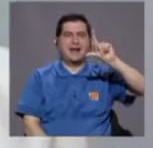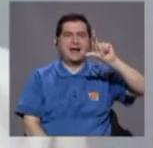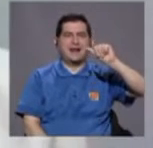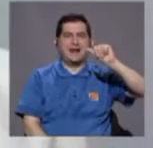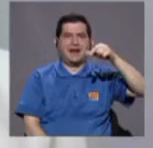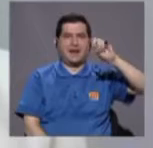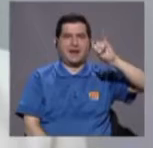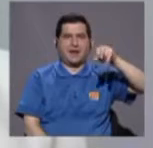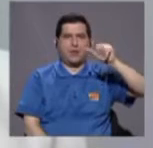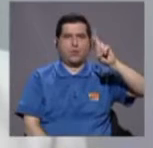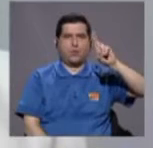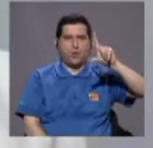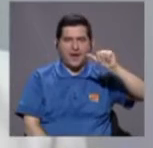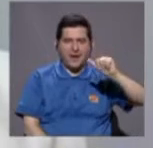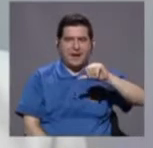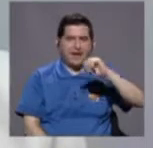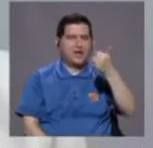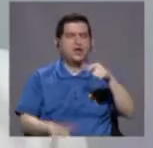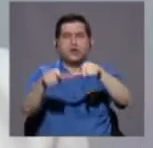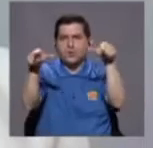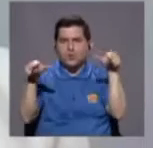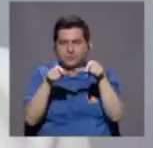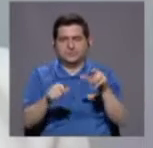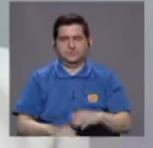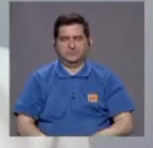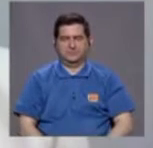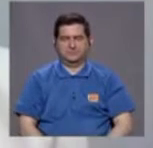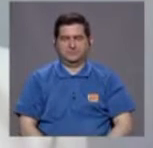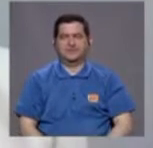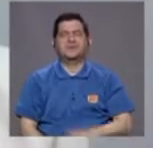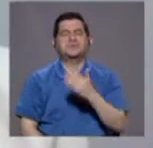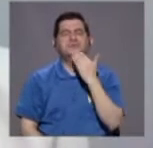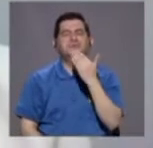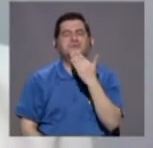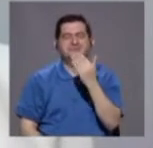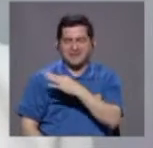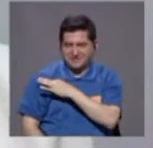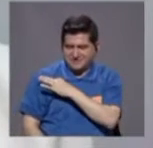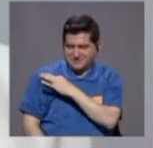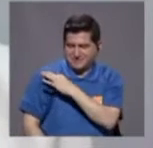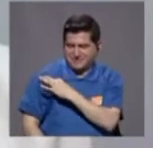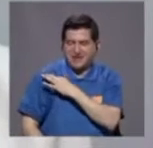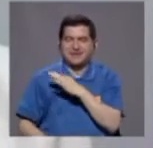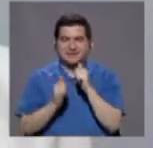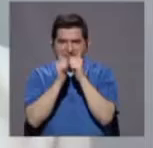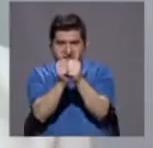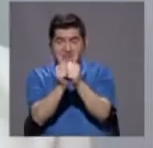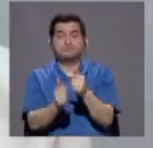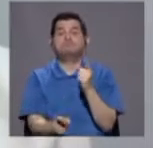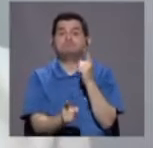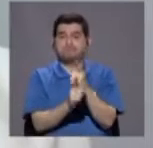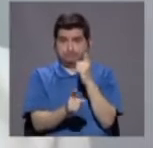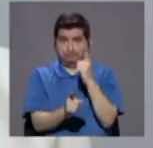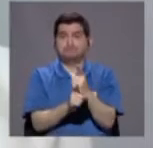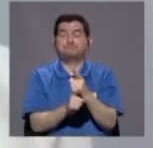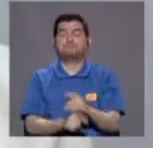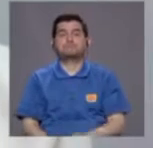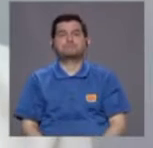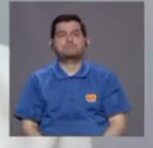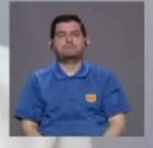muchas gracias por la invitación para estar acá con ustedes. Y sí, efectivamente,